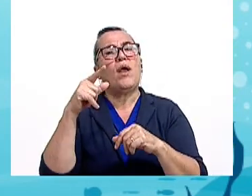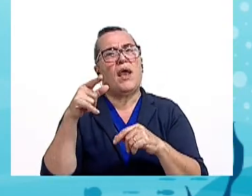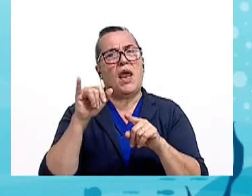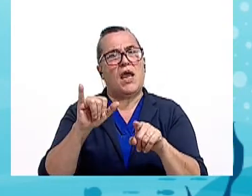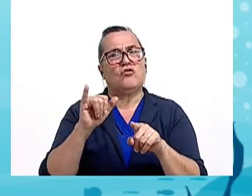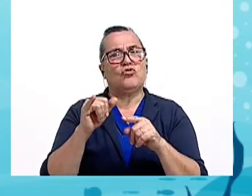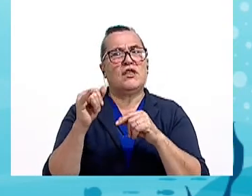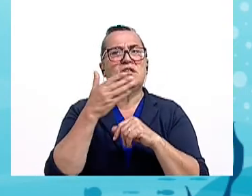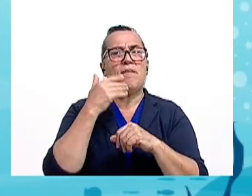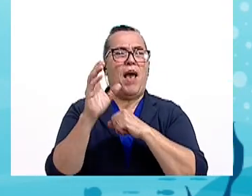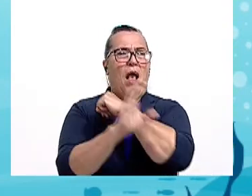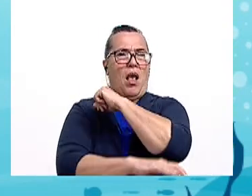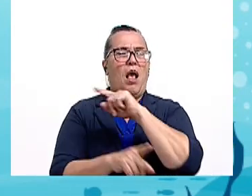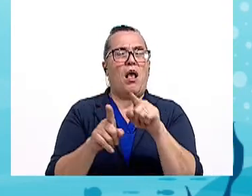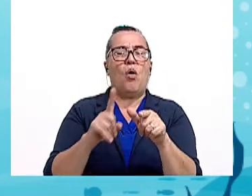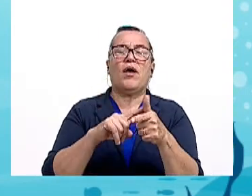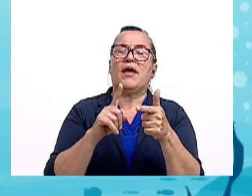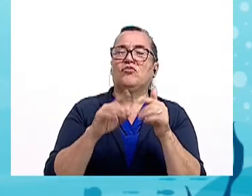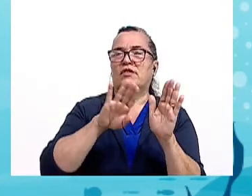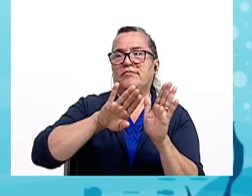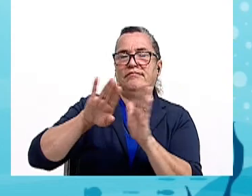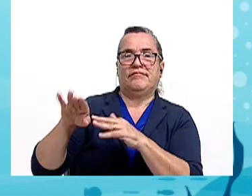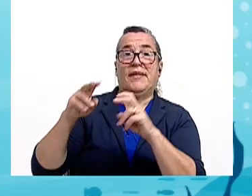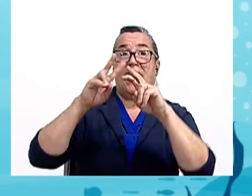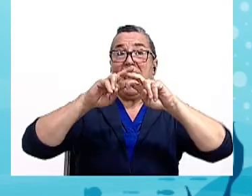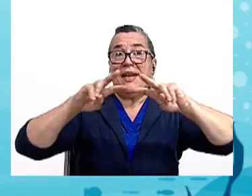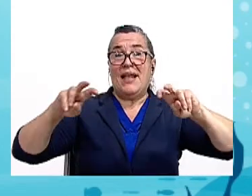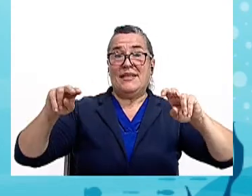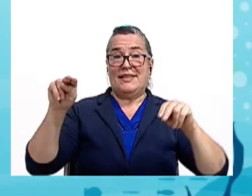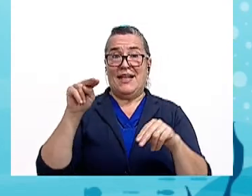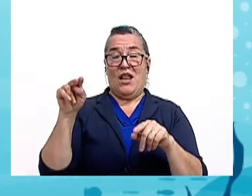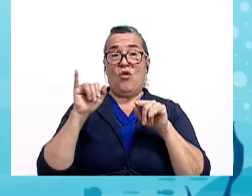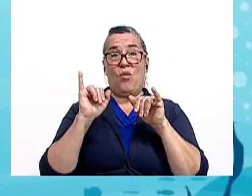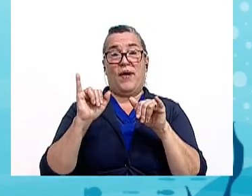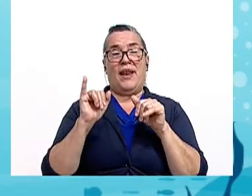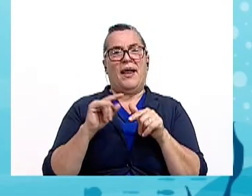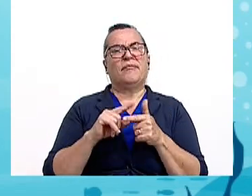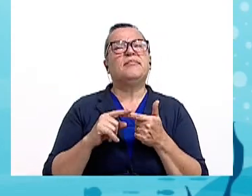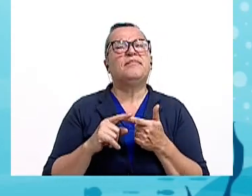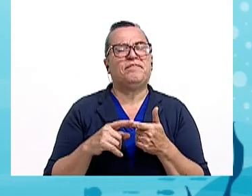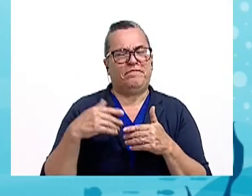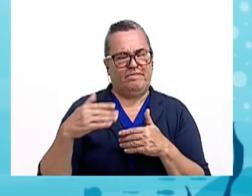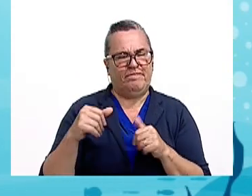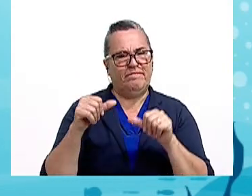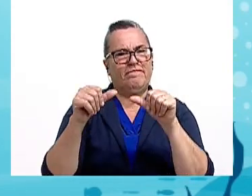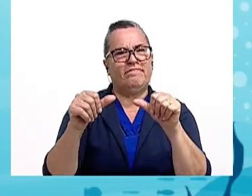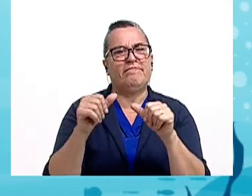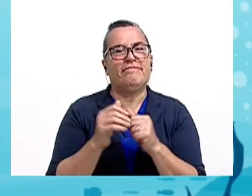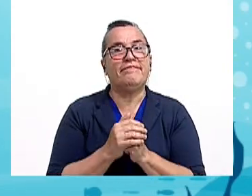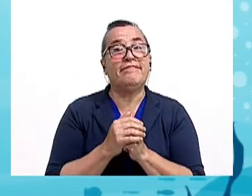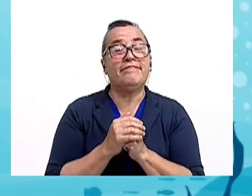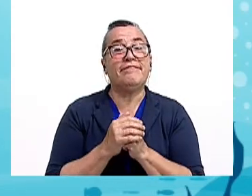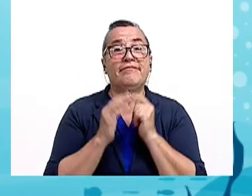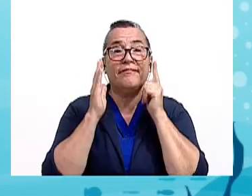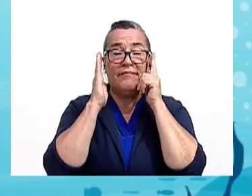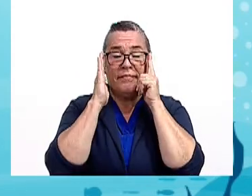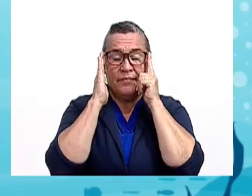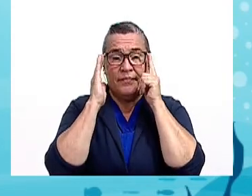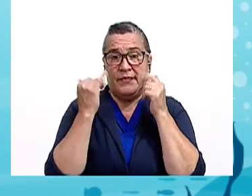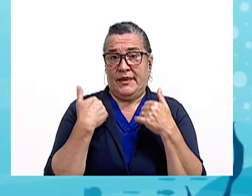nos desviamos del tema principal, que es el análisis de la novela. Prosiguiendo,